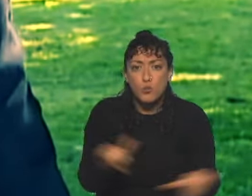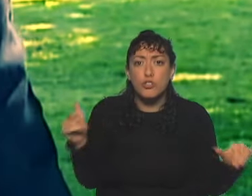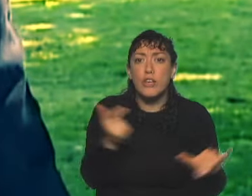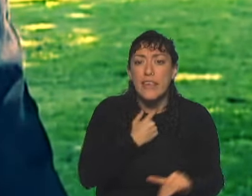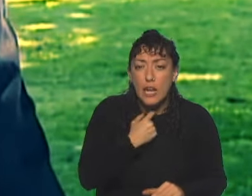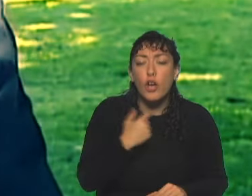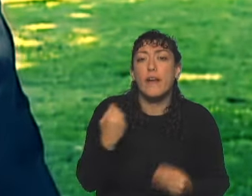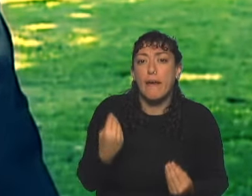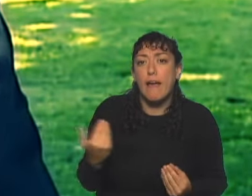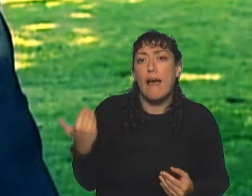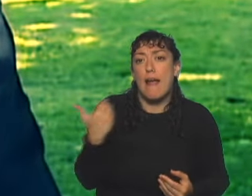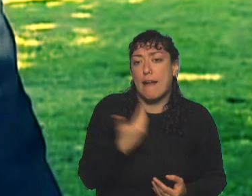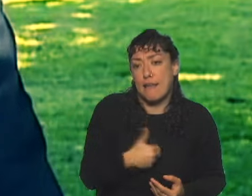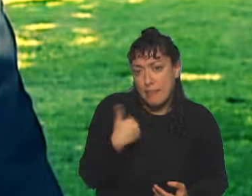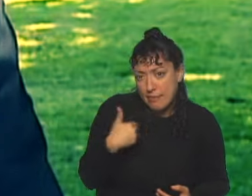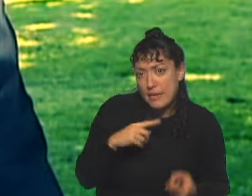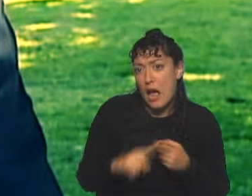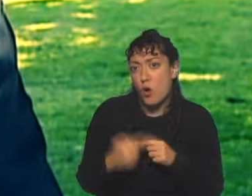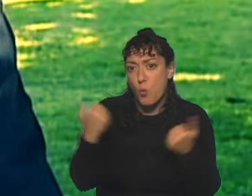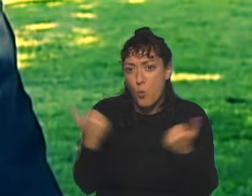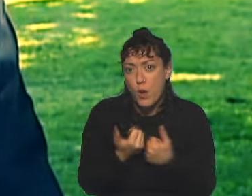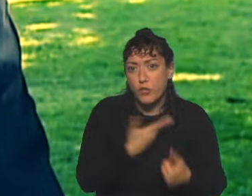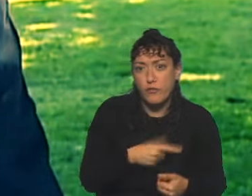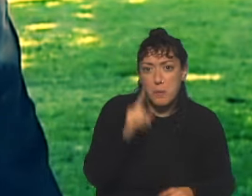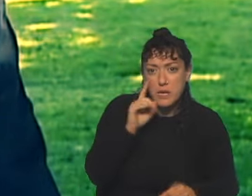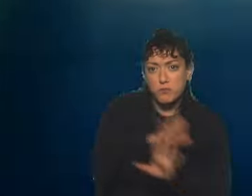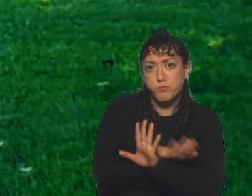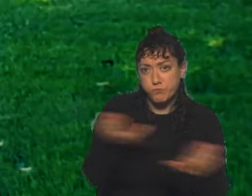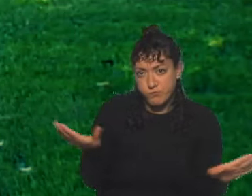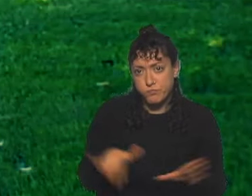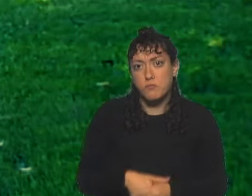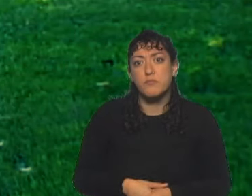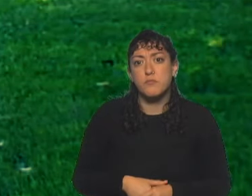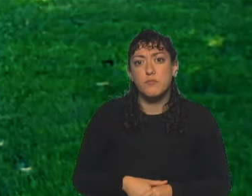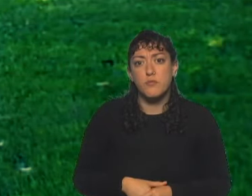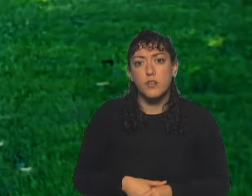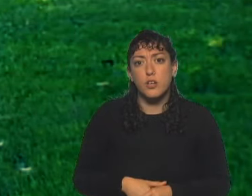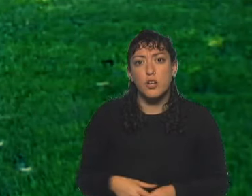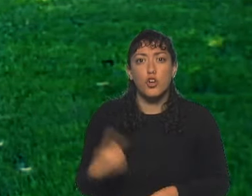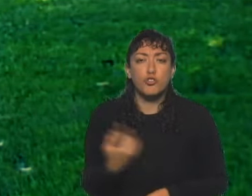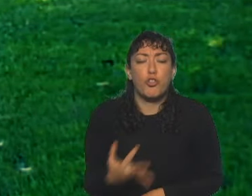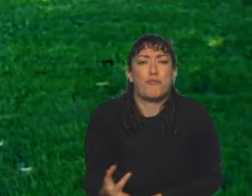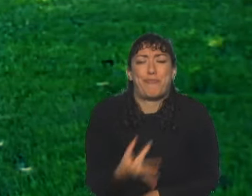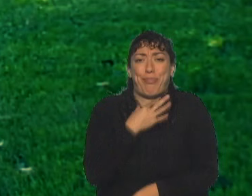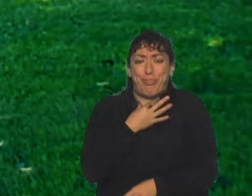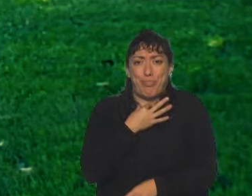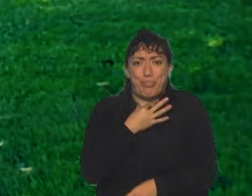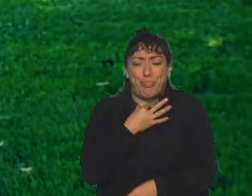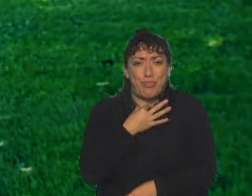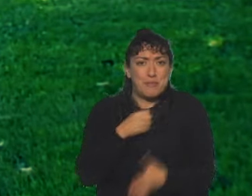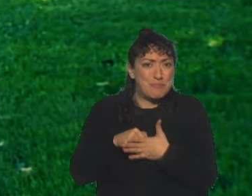de la Argentina ha llegado a un acuerdo con el Fondo Monetario Internacional. Teníamos una soga al cuello, una espada de